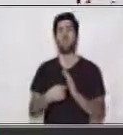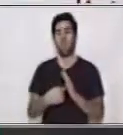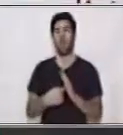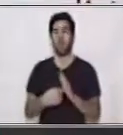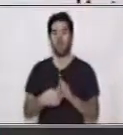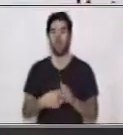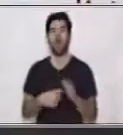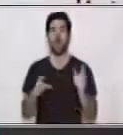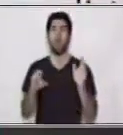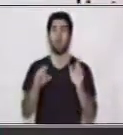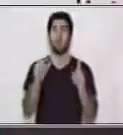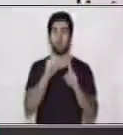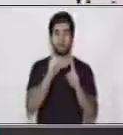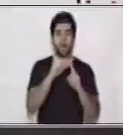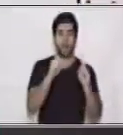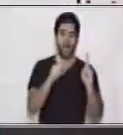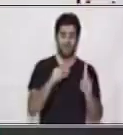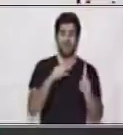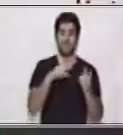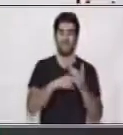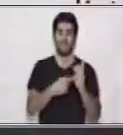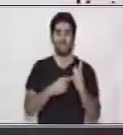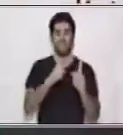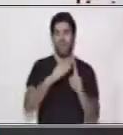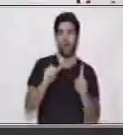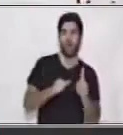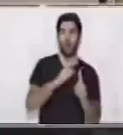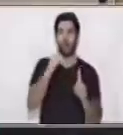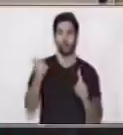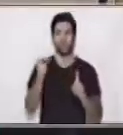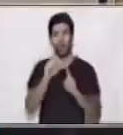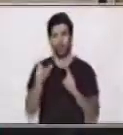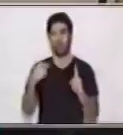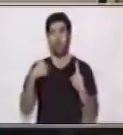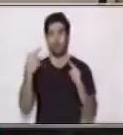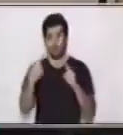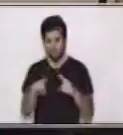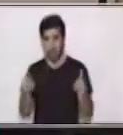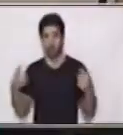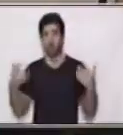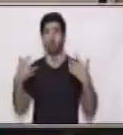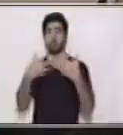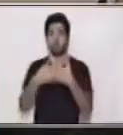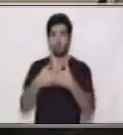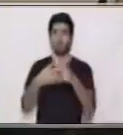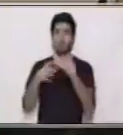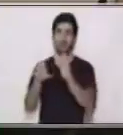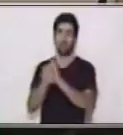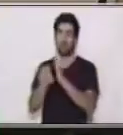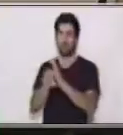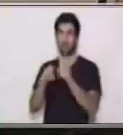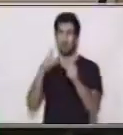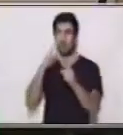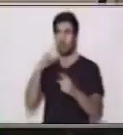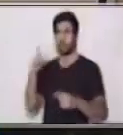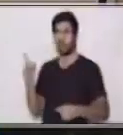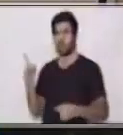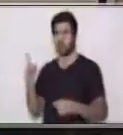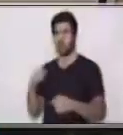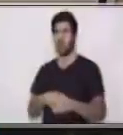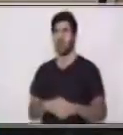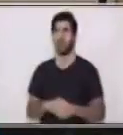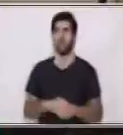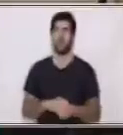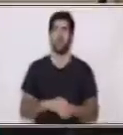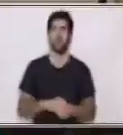contradicción, pero se armonizan. Y estas las encontramos unidas. A comparación de la antítesis, si te das cuenta,